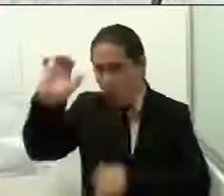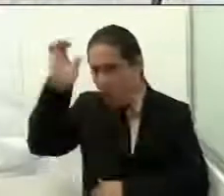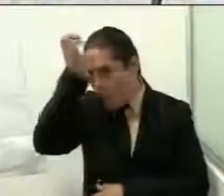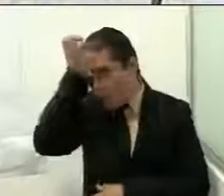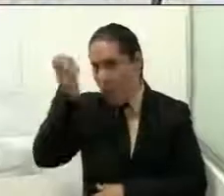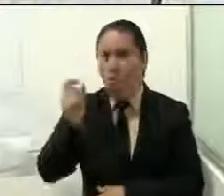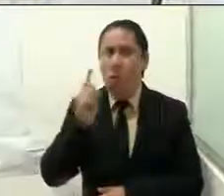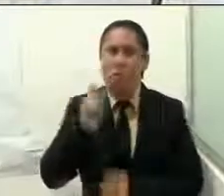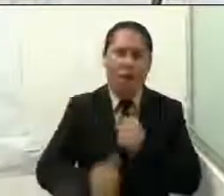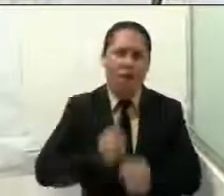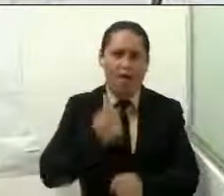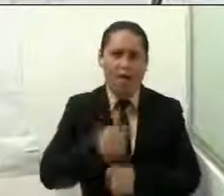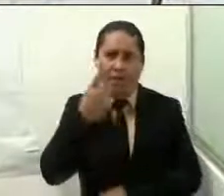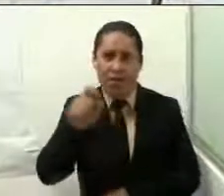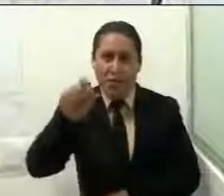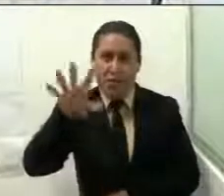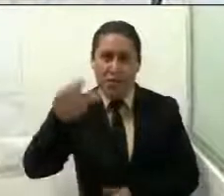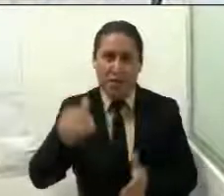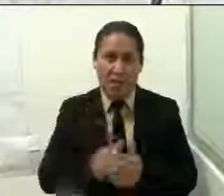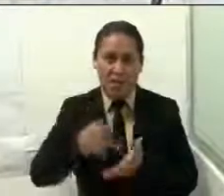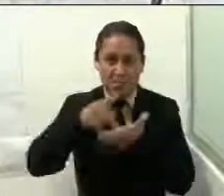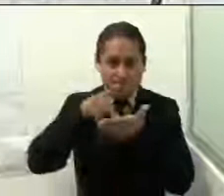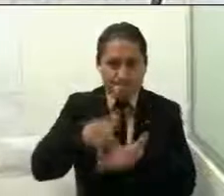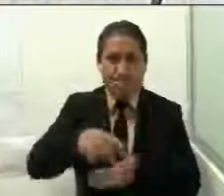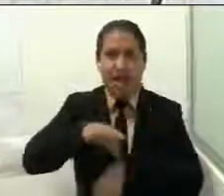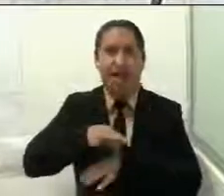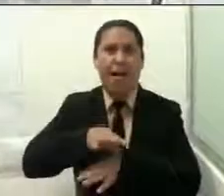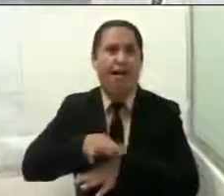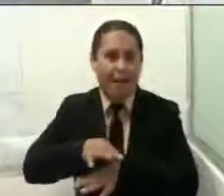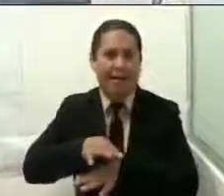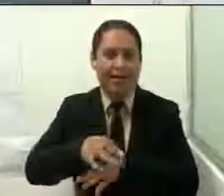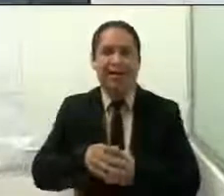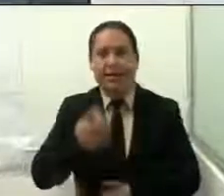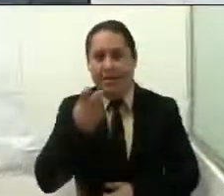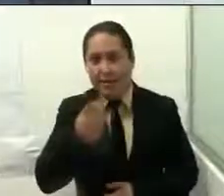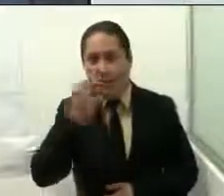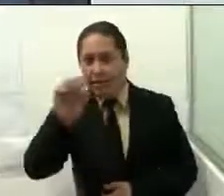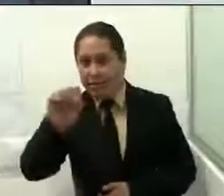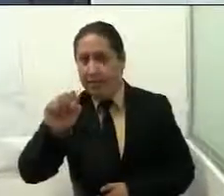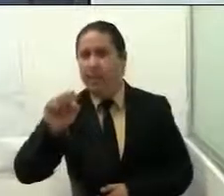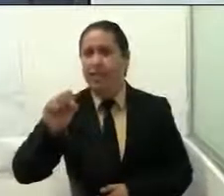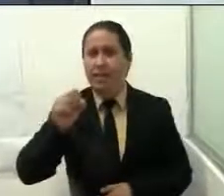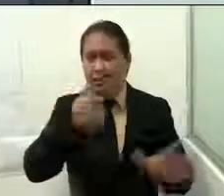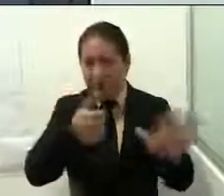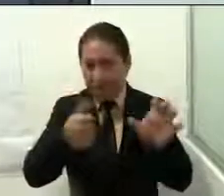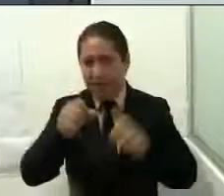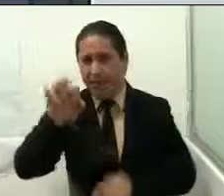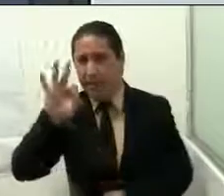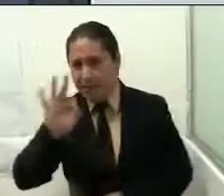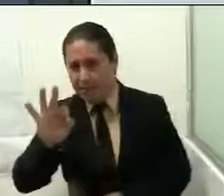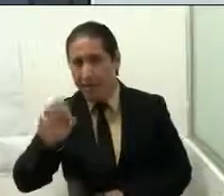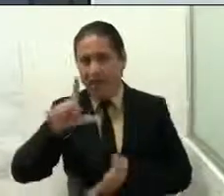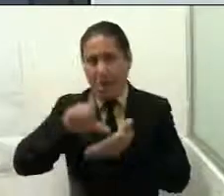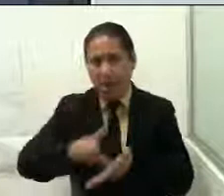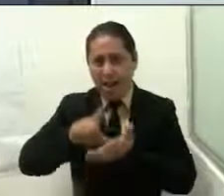año 125 mil toneladas de carne y 600 3.6 millones de litros de